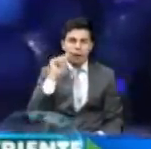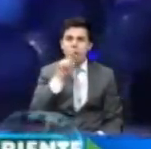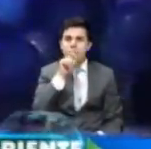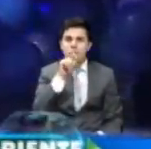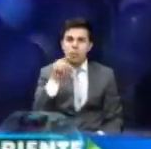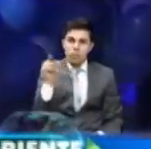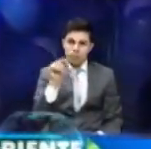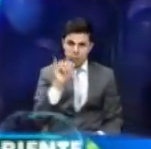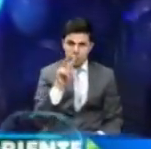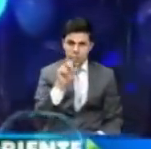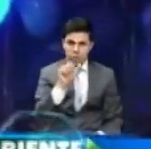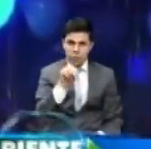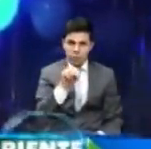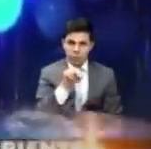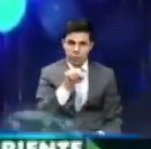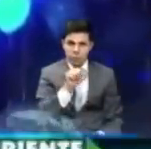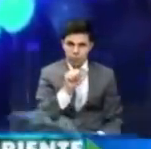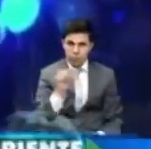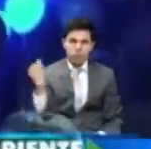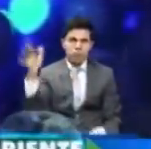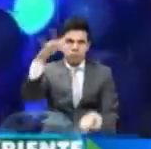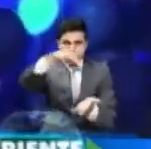García.